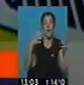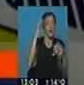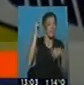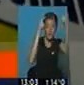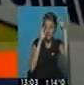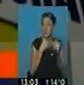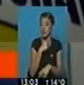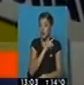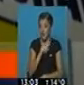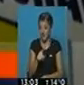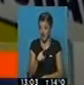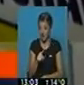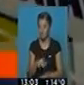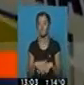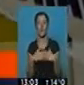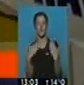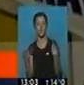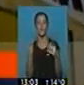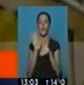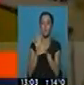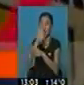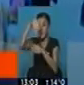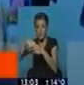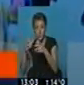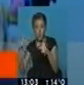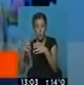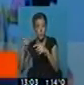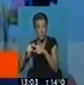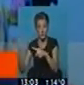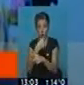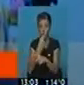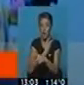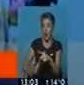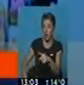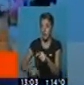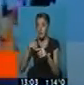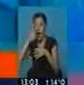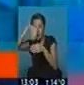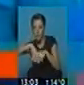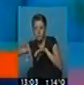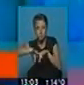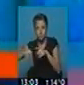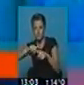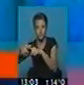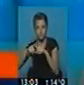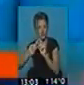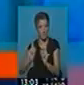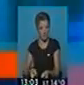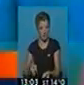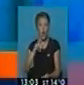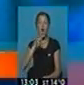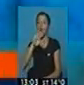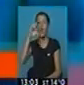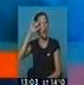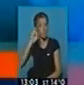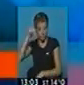oposición no está unificada, hay mucha tensión, Leopoldo López está preso y hay mucha tensión interna. Y de hecho, como decía hace